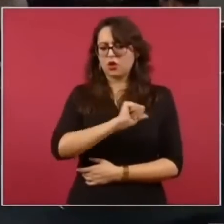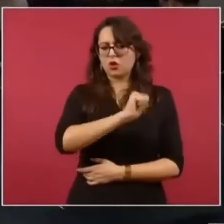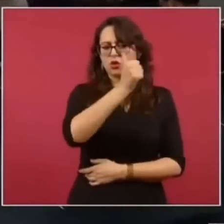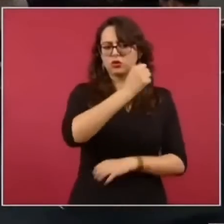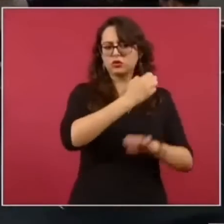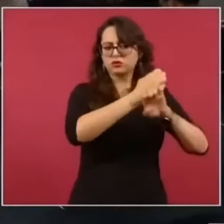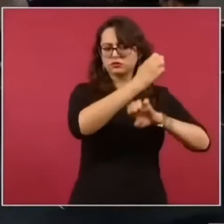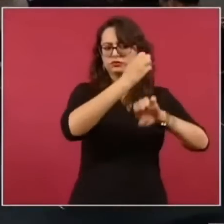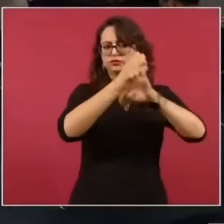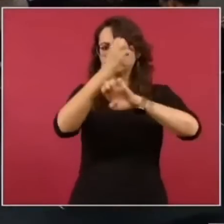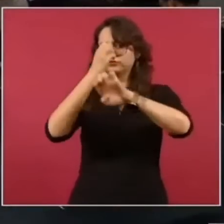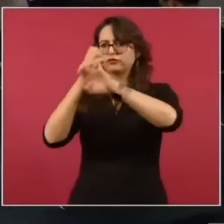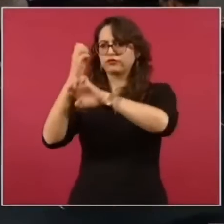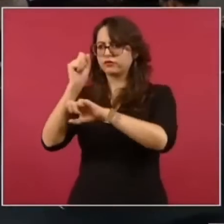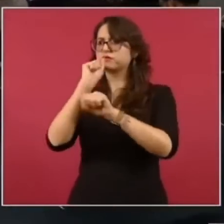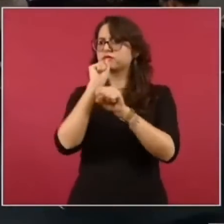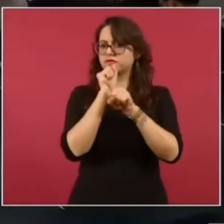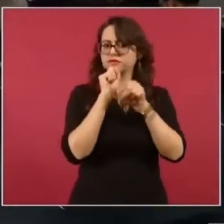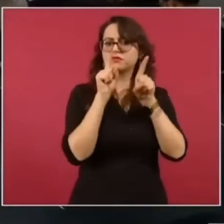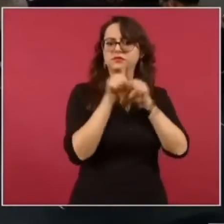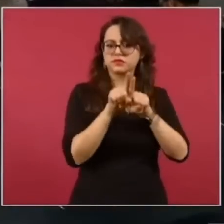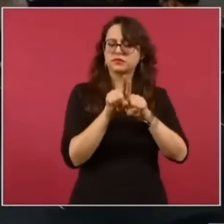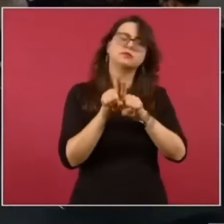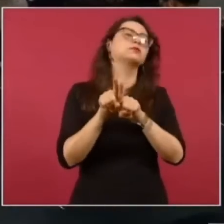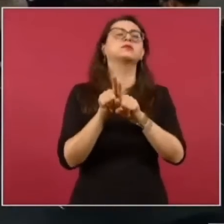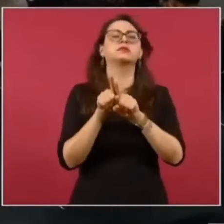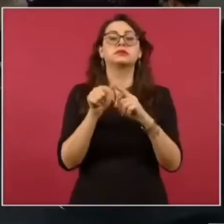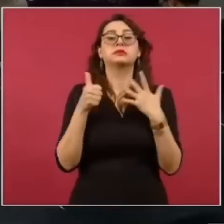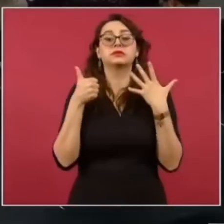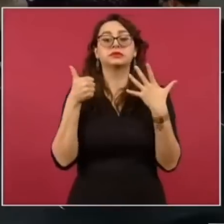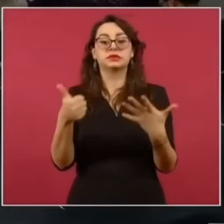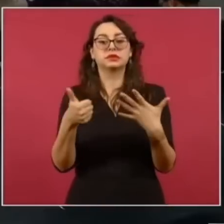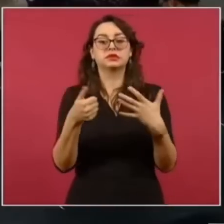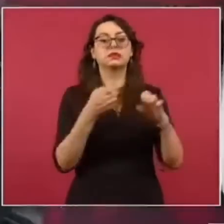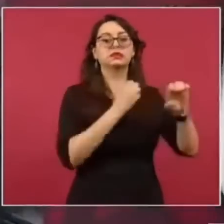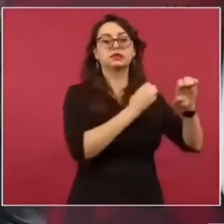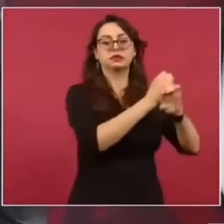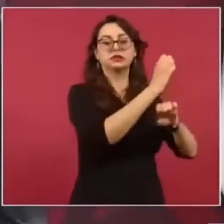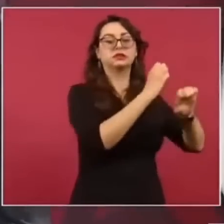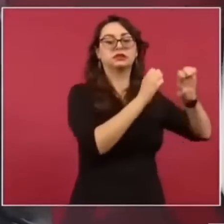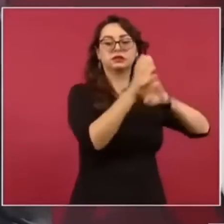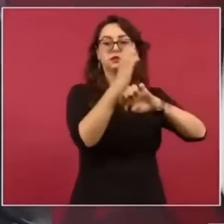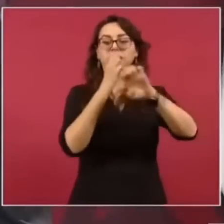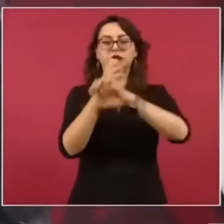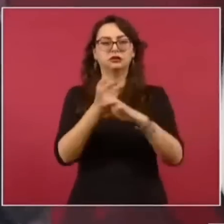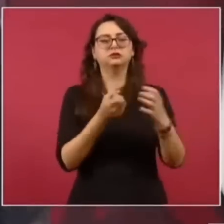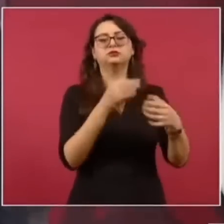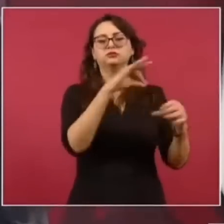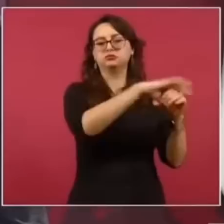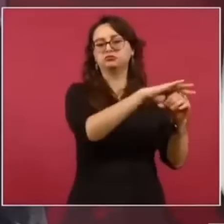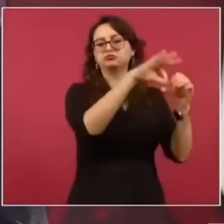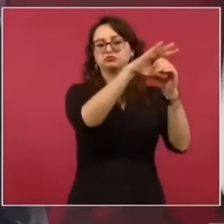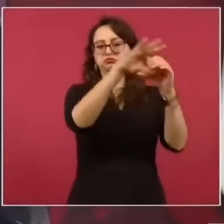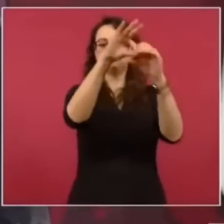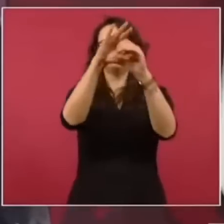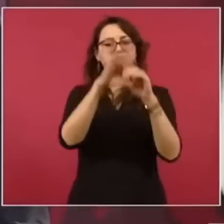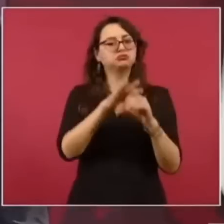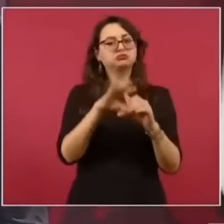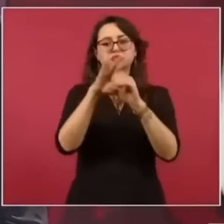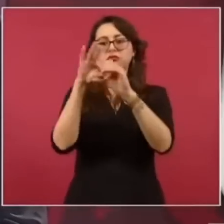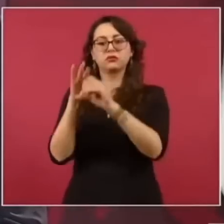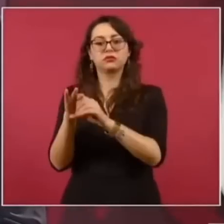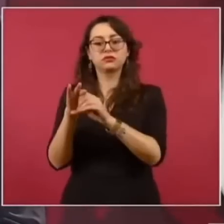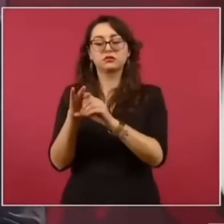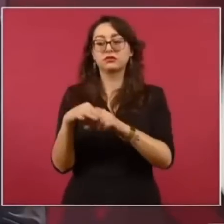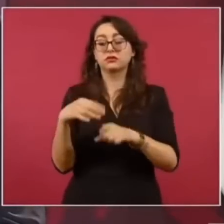en otros estados, también de gobernador, 6. Y fue en Tamaulipas donde participó más gente,